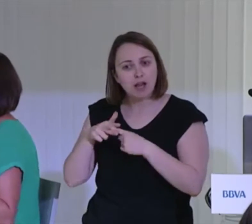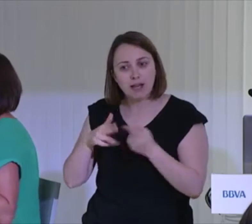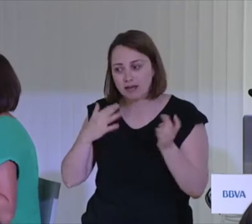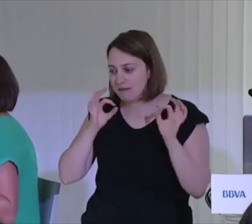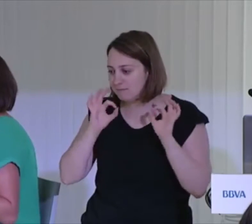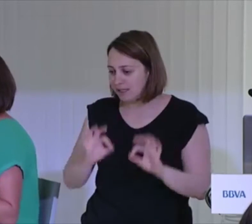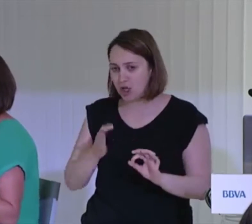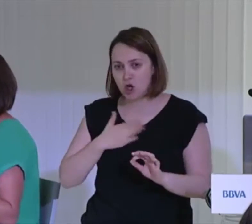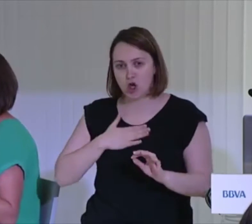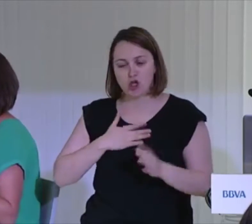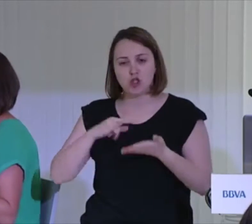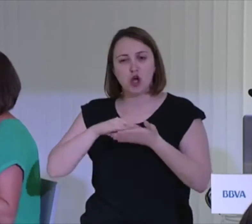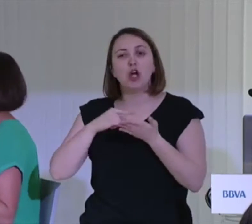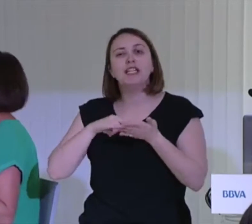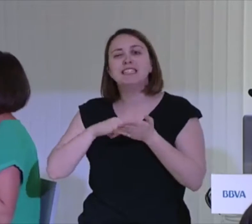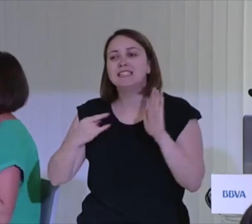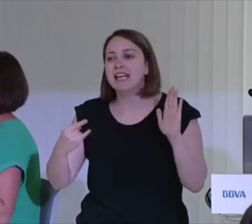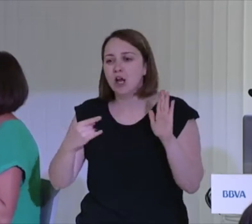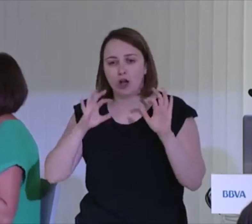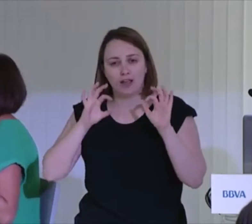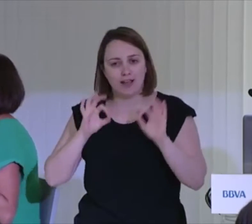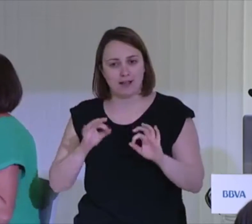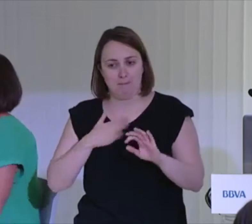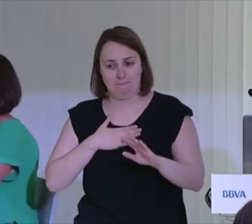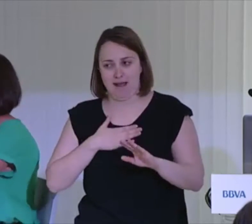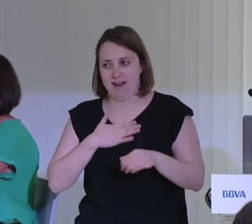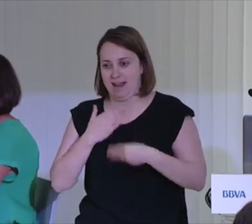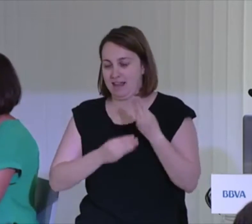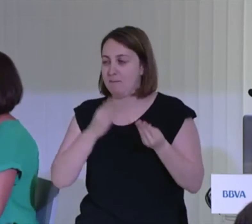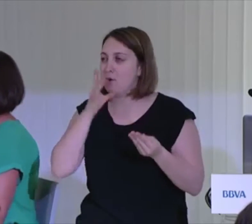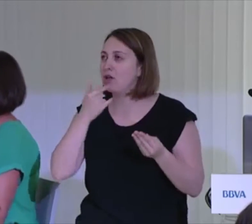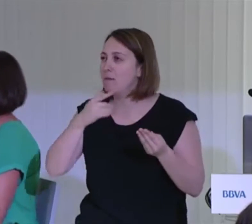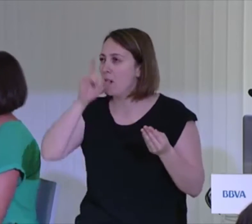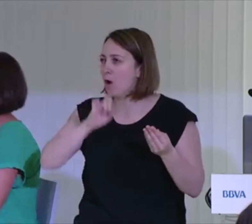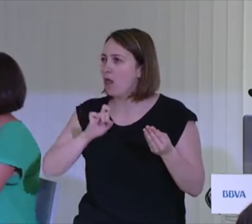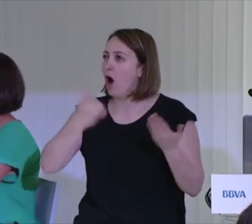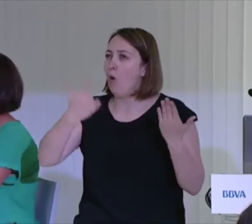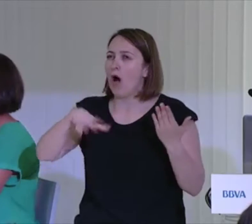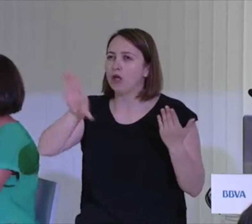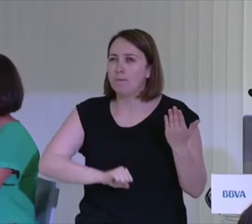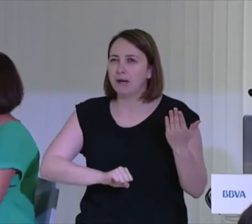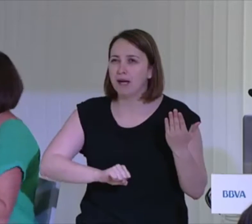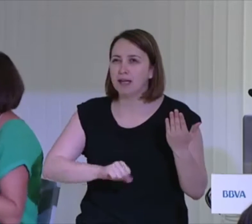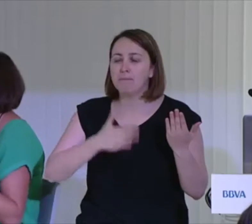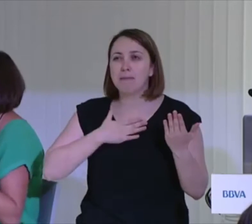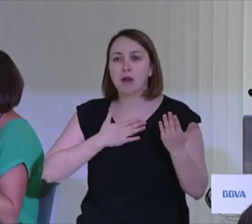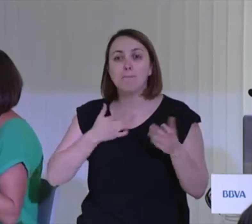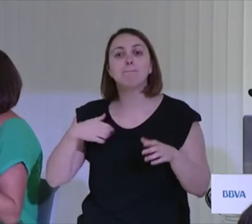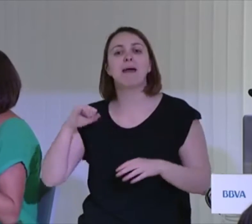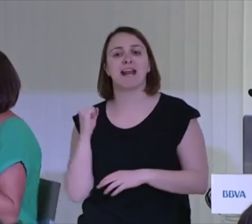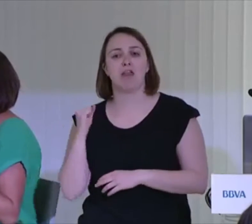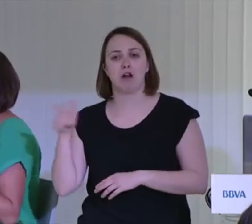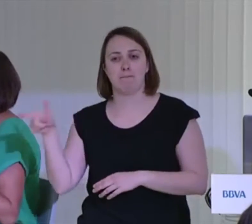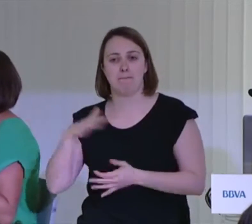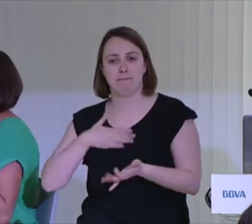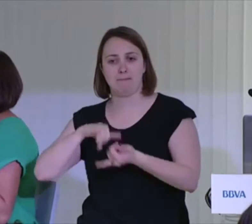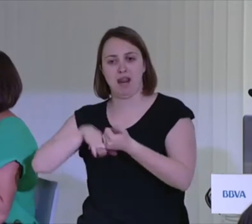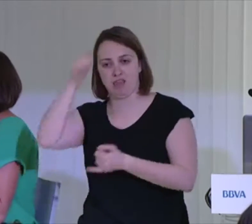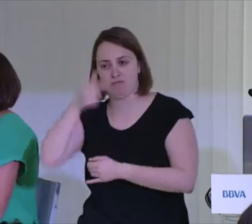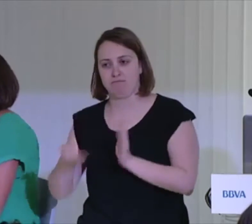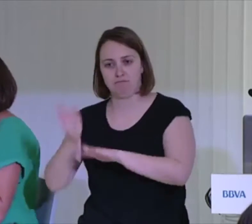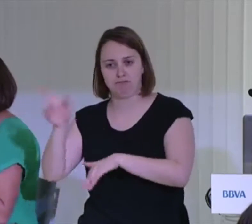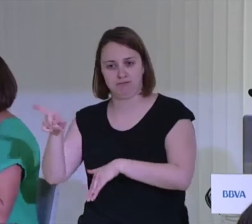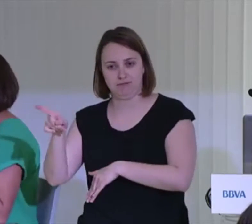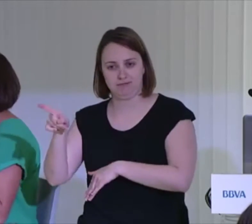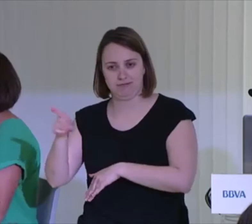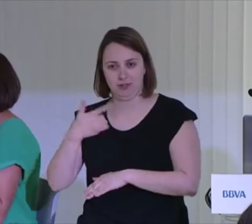dije, utilizo la tecnología como una herramienta para... Porque de repente me acuerdo que hay que comprar esto y a lo mejor el que va a ir a Mercadona hoy es él, ¿no?